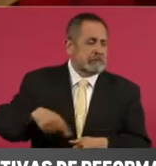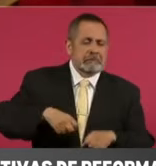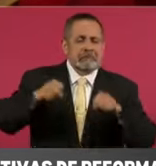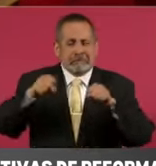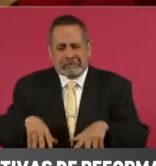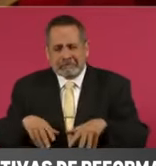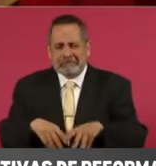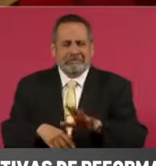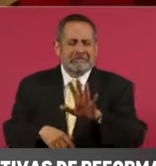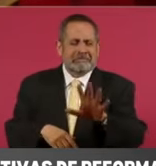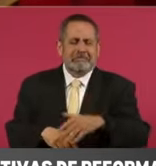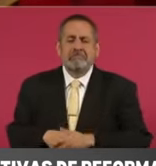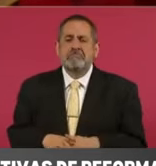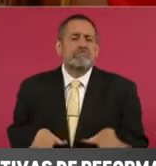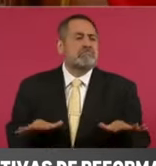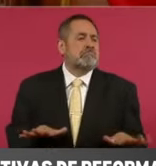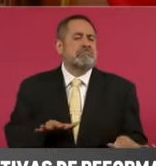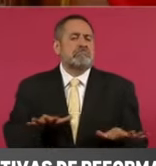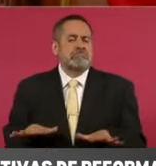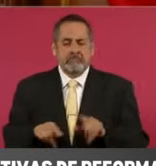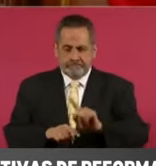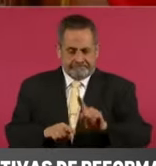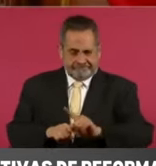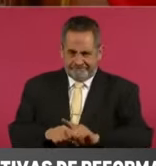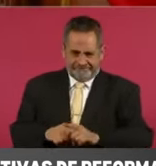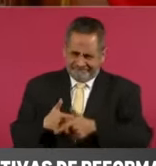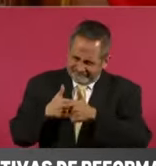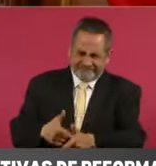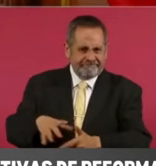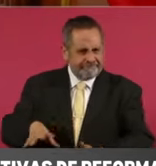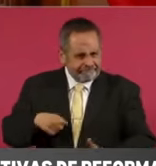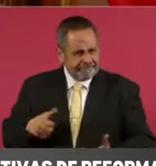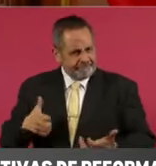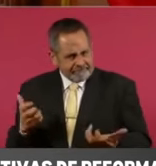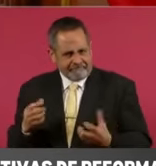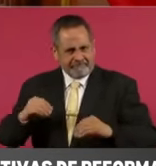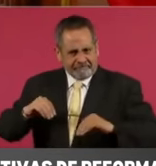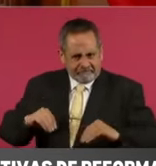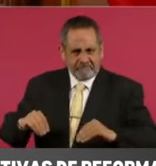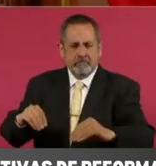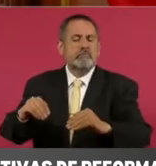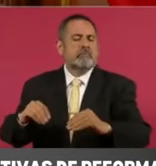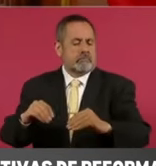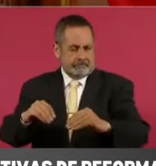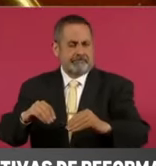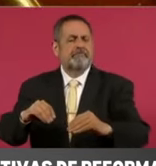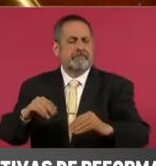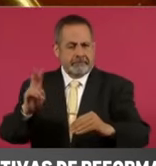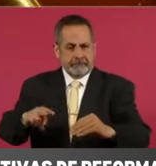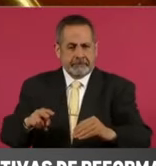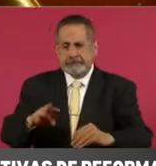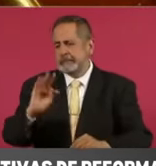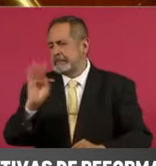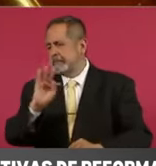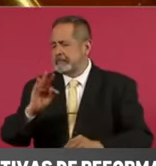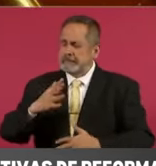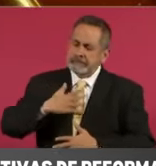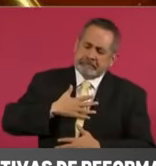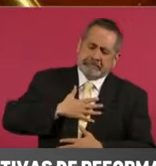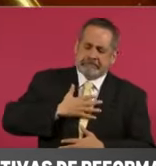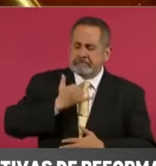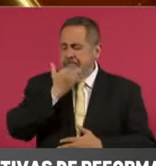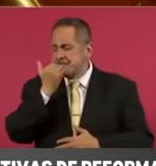en el inmovilismo. No olvidemos que si por nuestros errores,